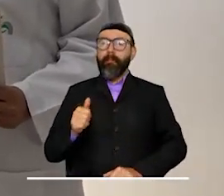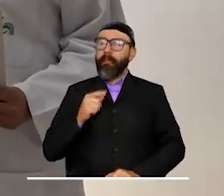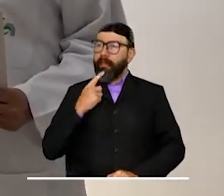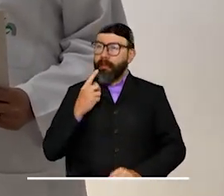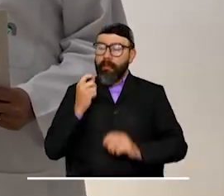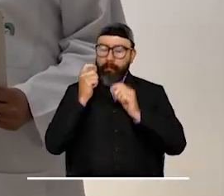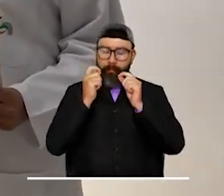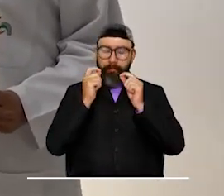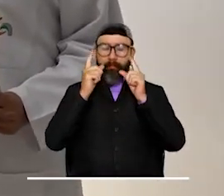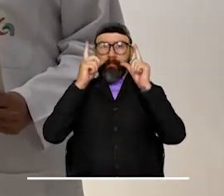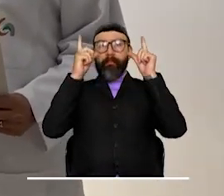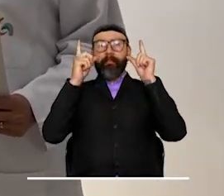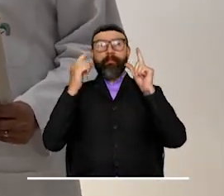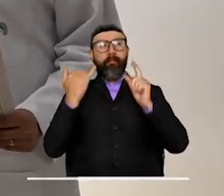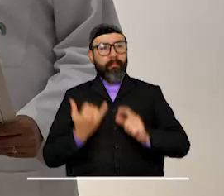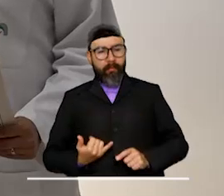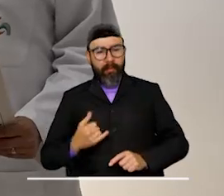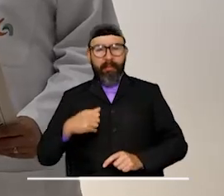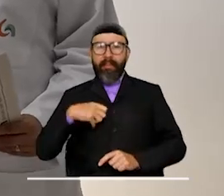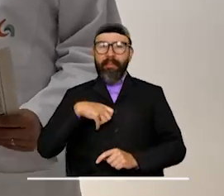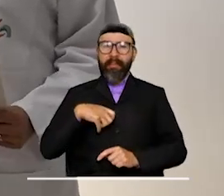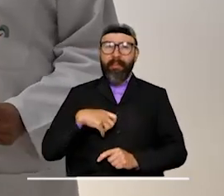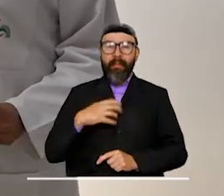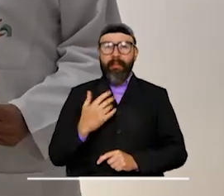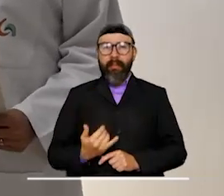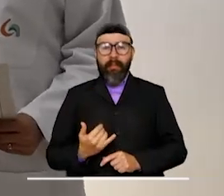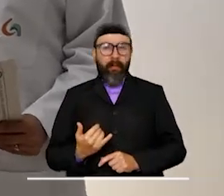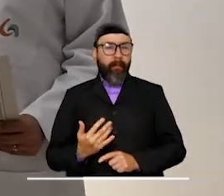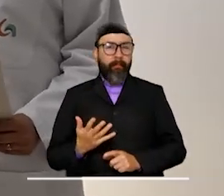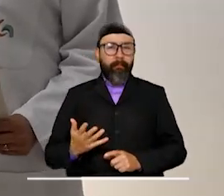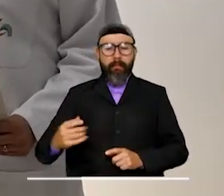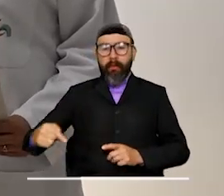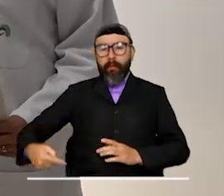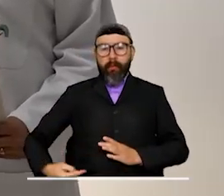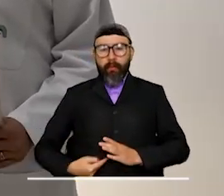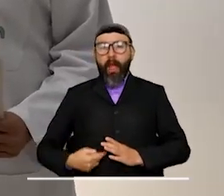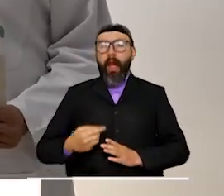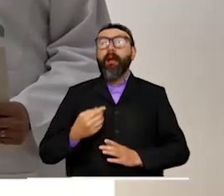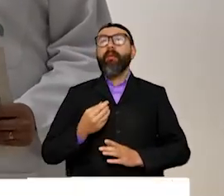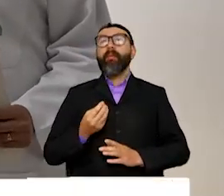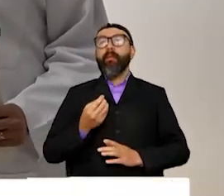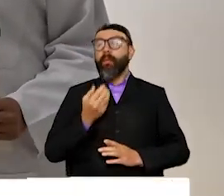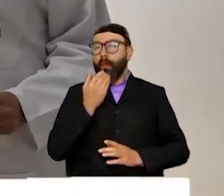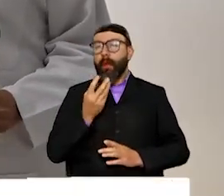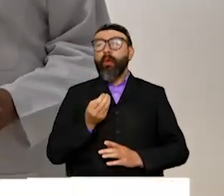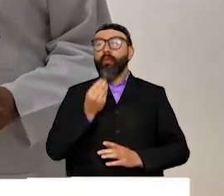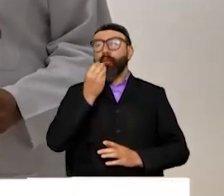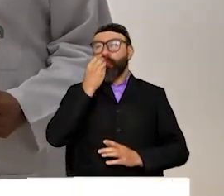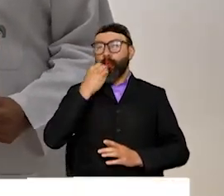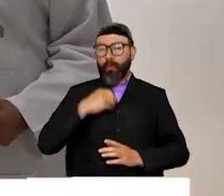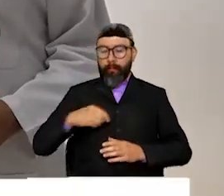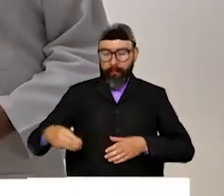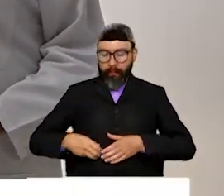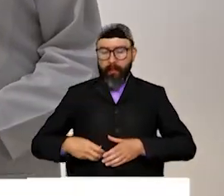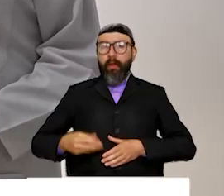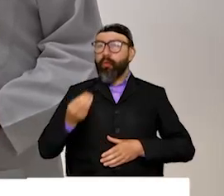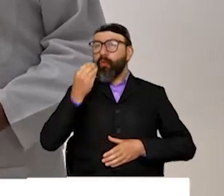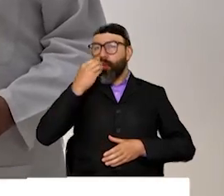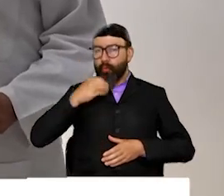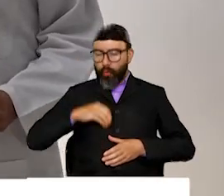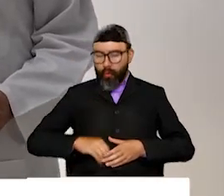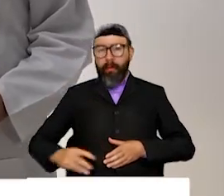y encuentra que tiene una sonda por donde lo tienen que alimentar, una sonda del estómago que se llama una